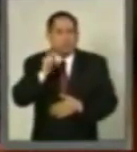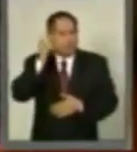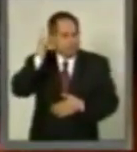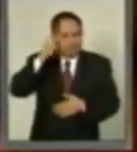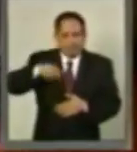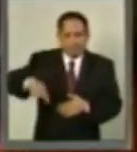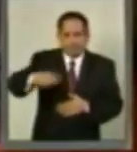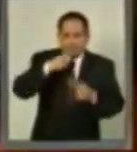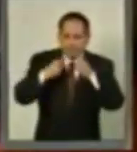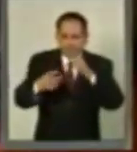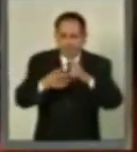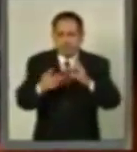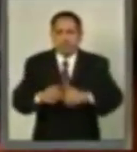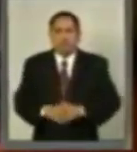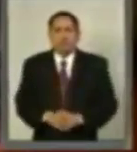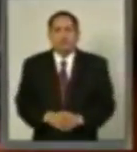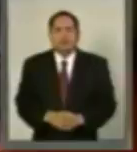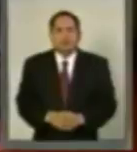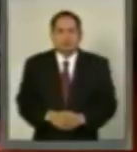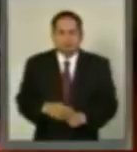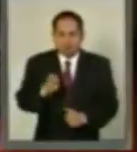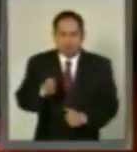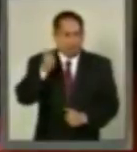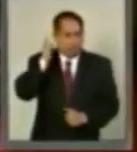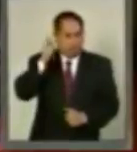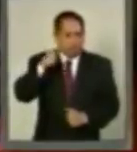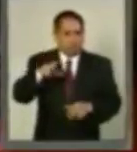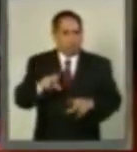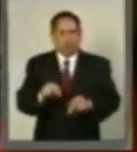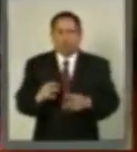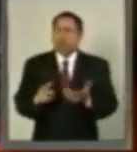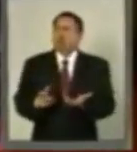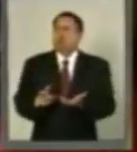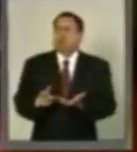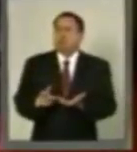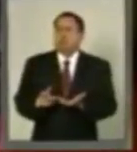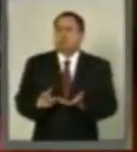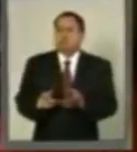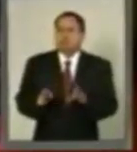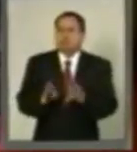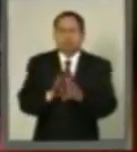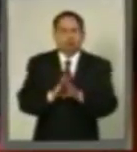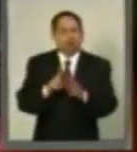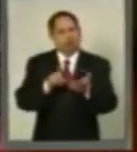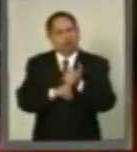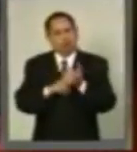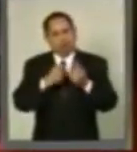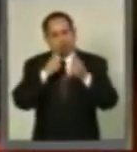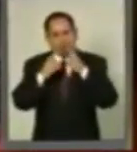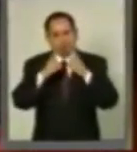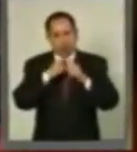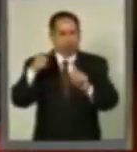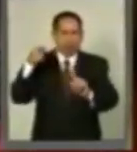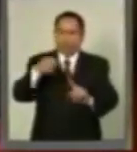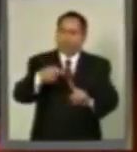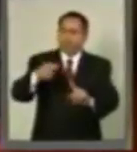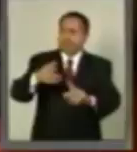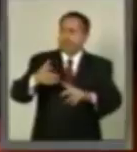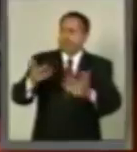senadores, este no sea un tema que solo lo abordemos cuando se presenta una